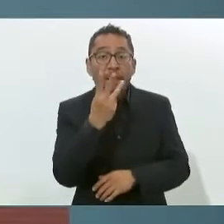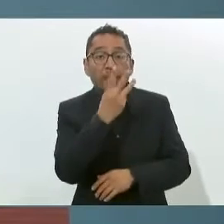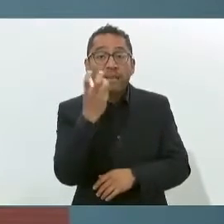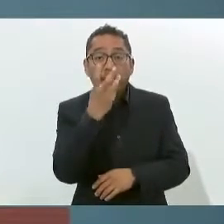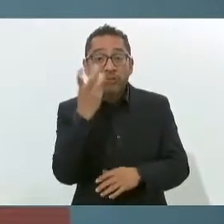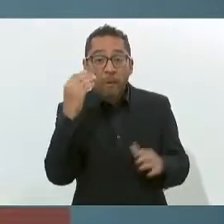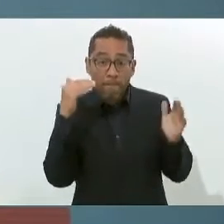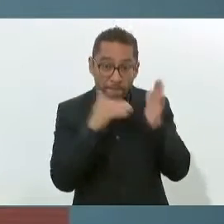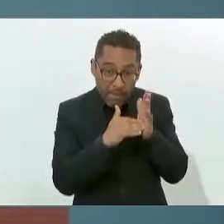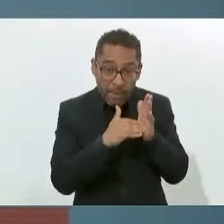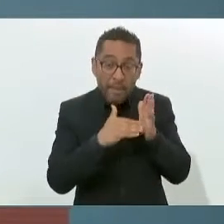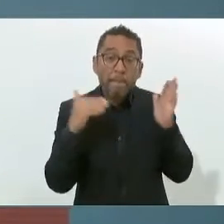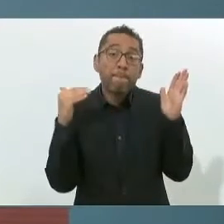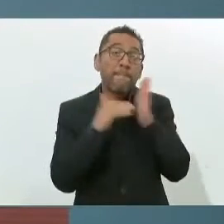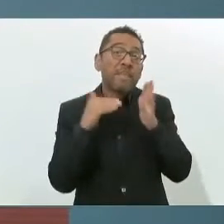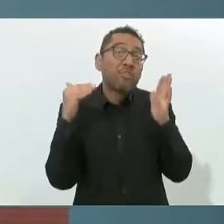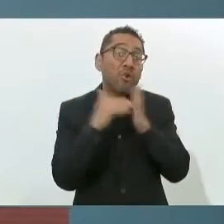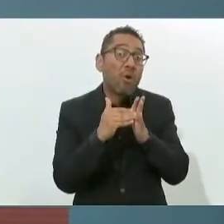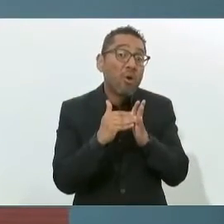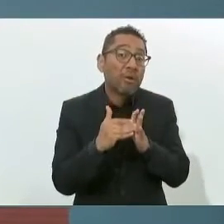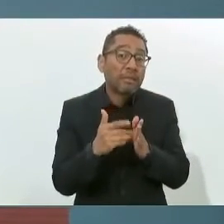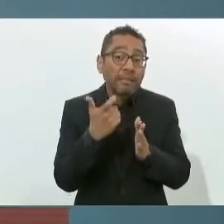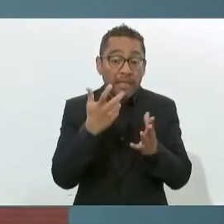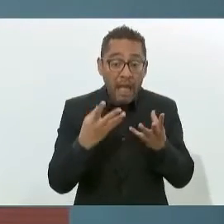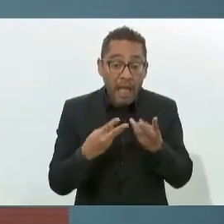300,000 millones de pesos.